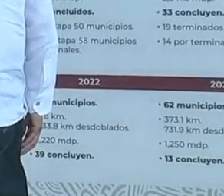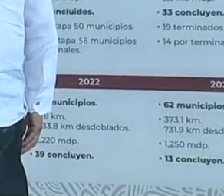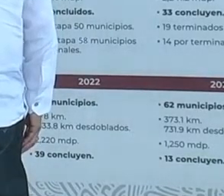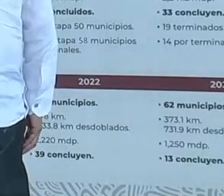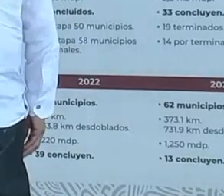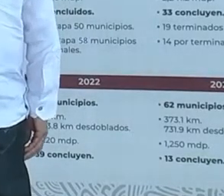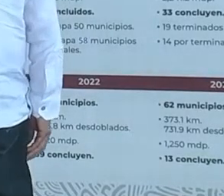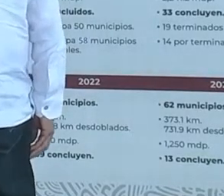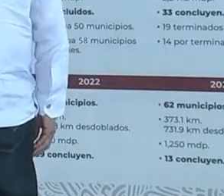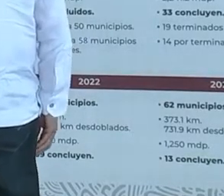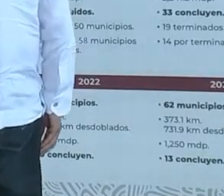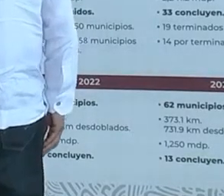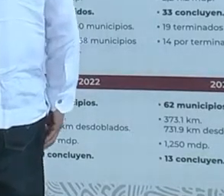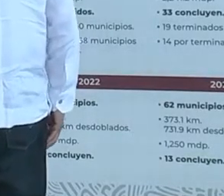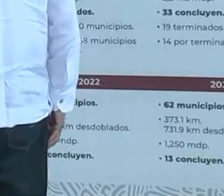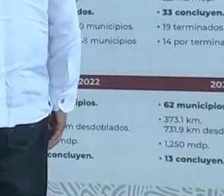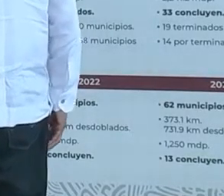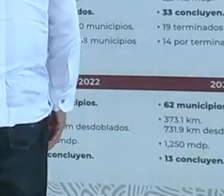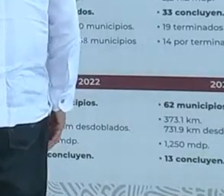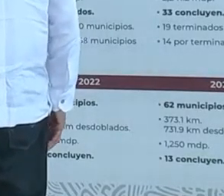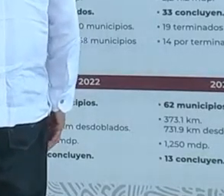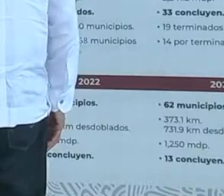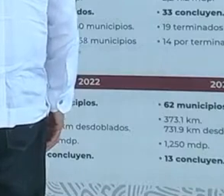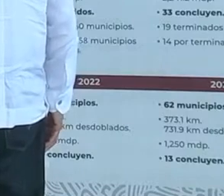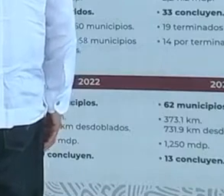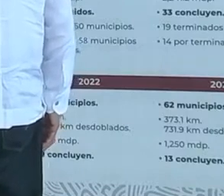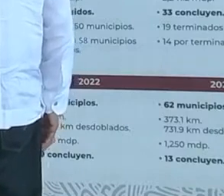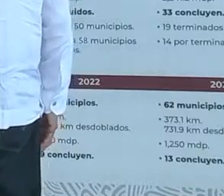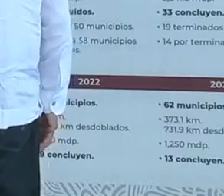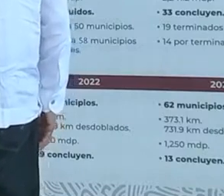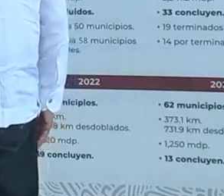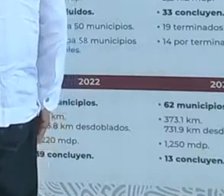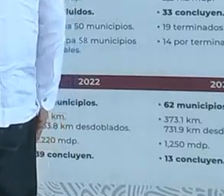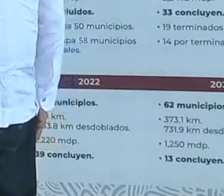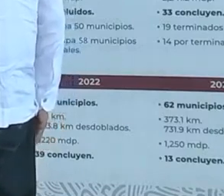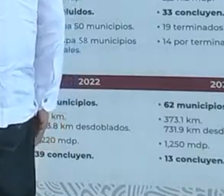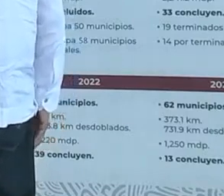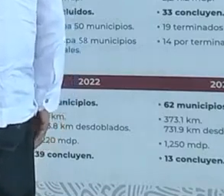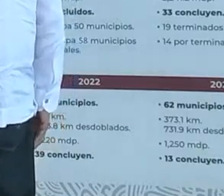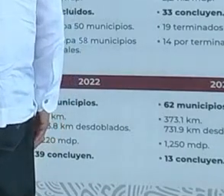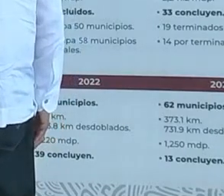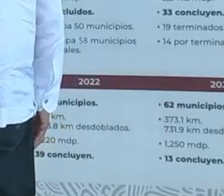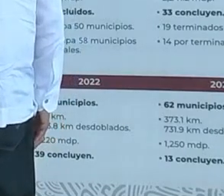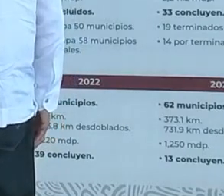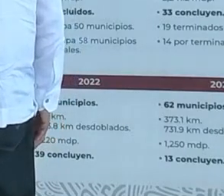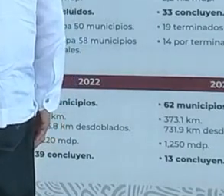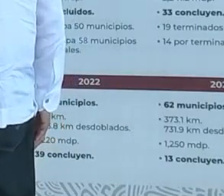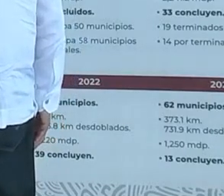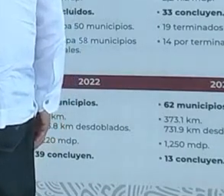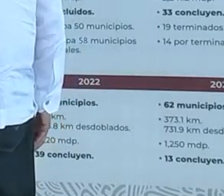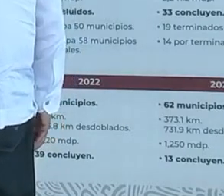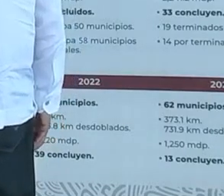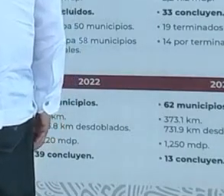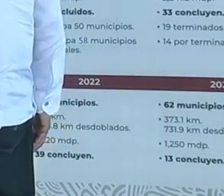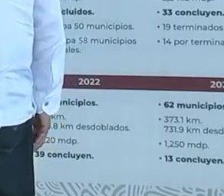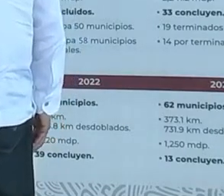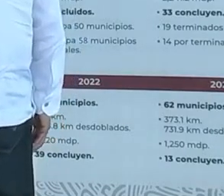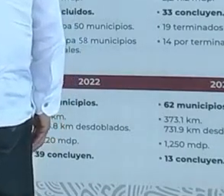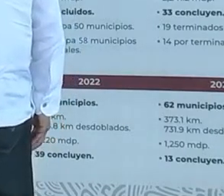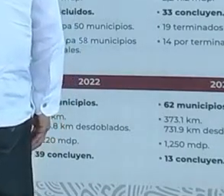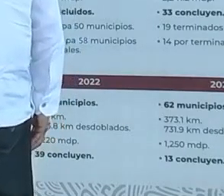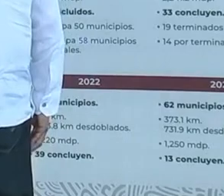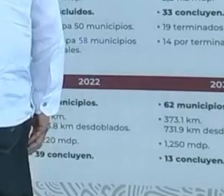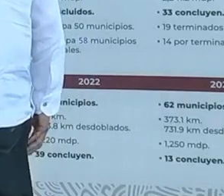del Comité Pro Caminos, y además el acabado que se le dio al camino, porque trajeron piedra roja de